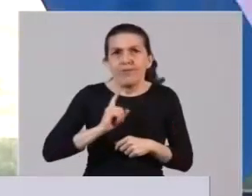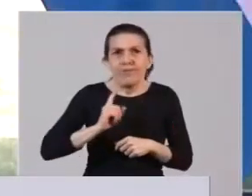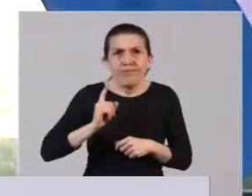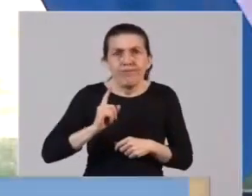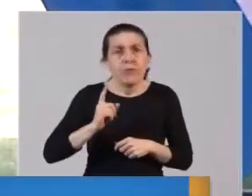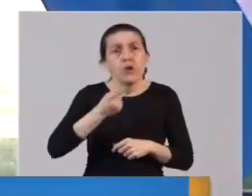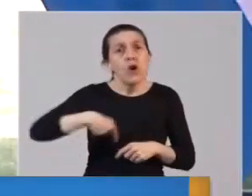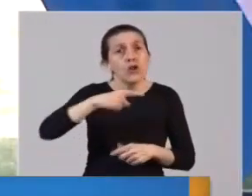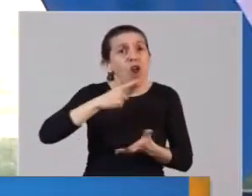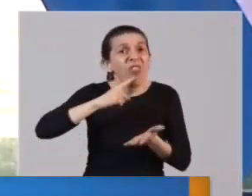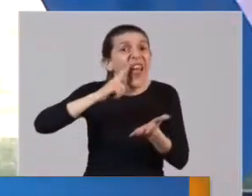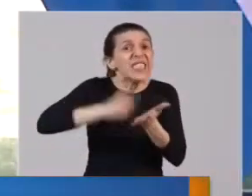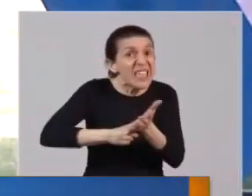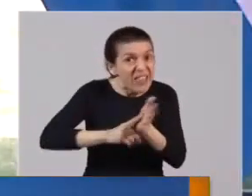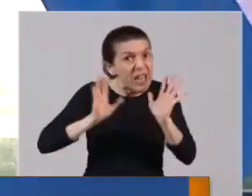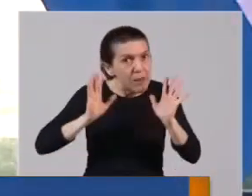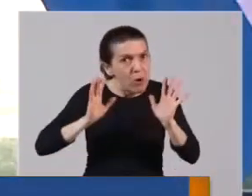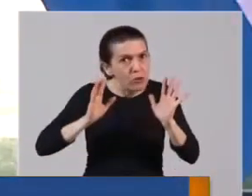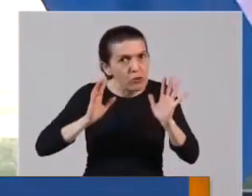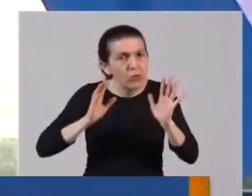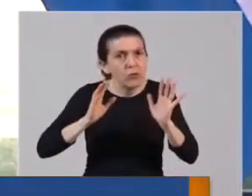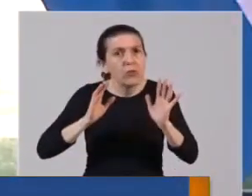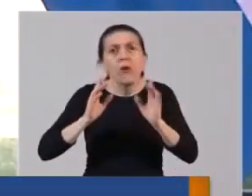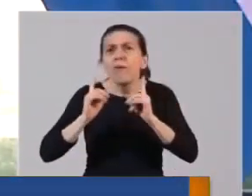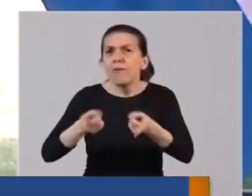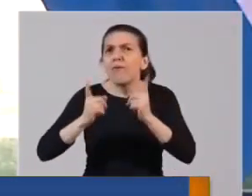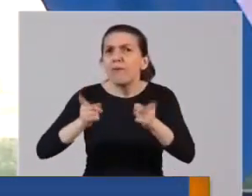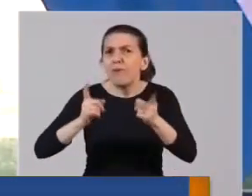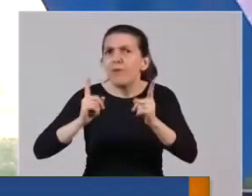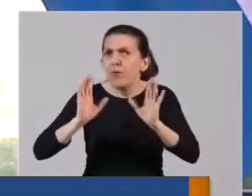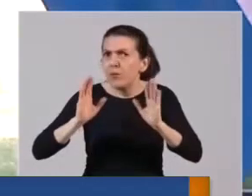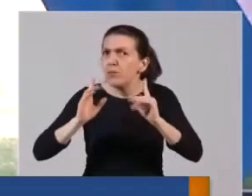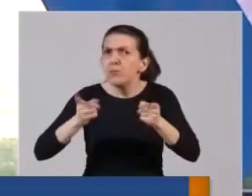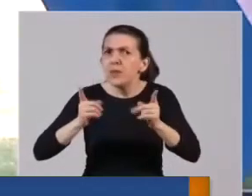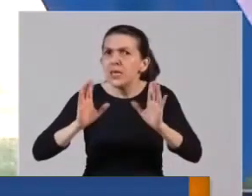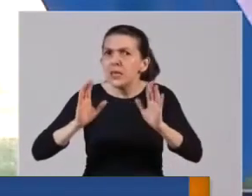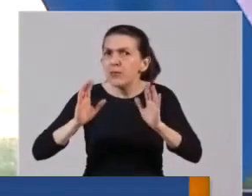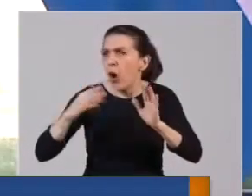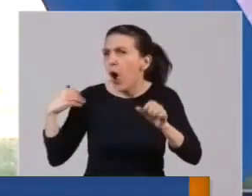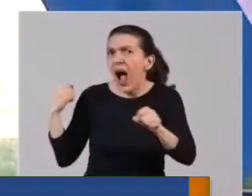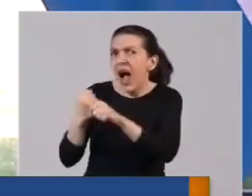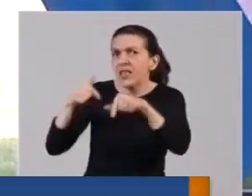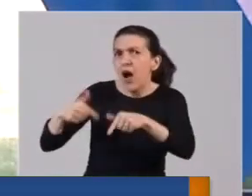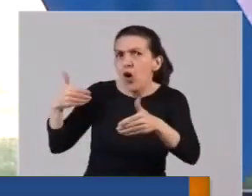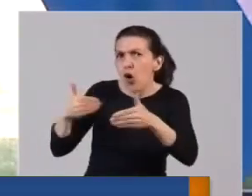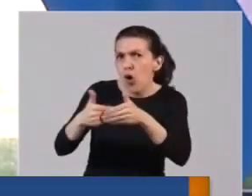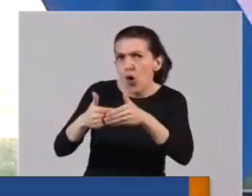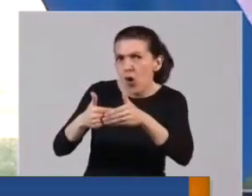Hemos resuelto que vamos a mantener el sistema que hoy tenemos